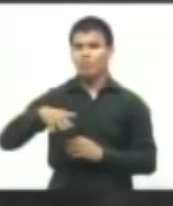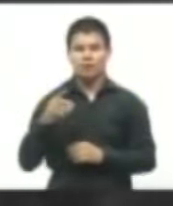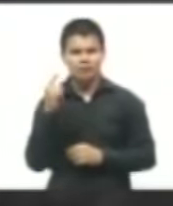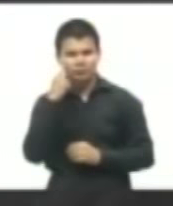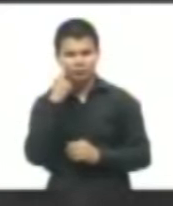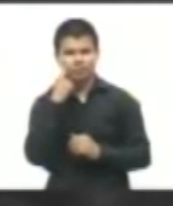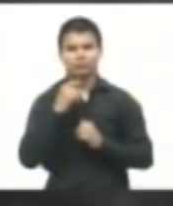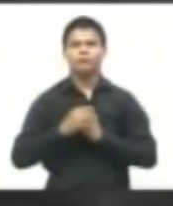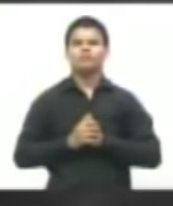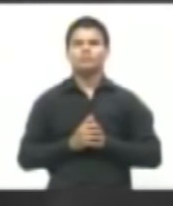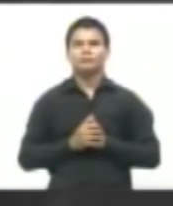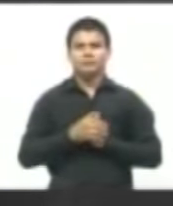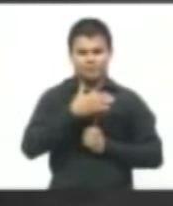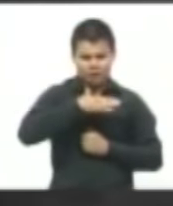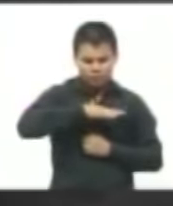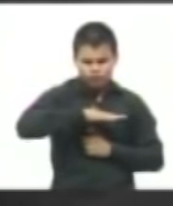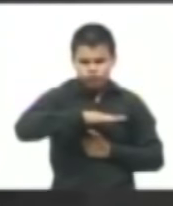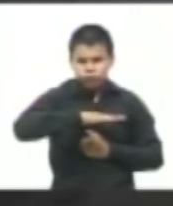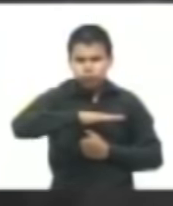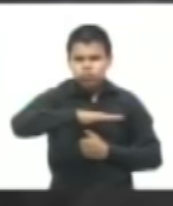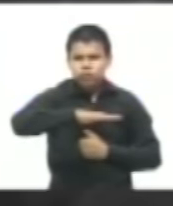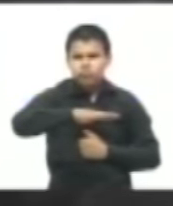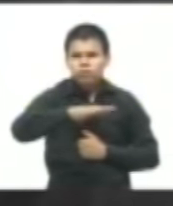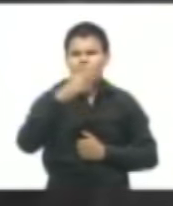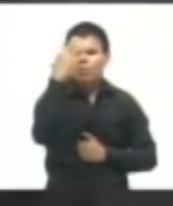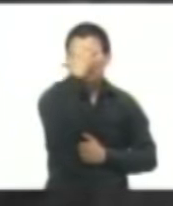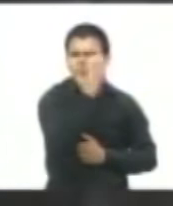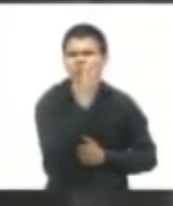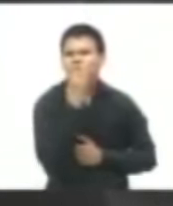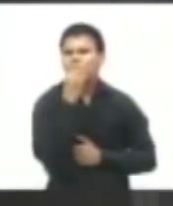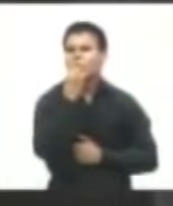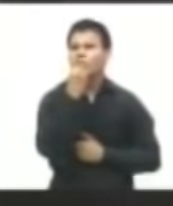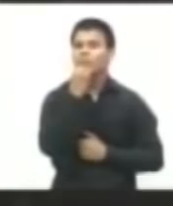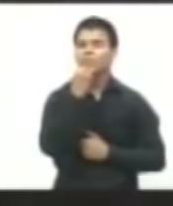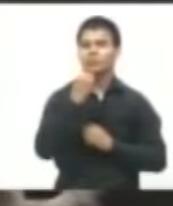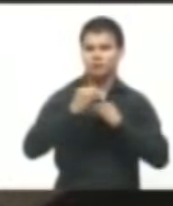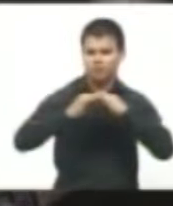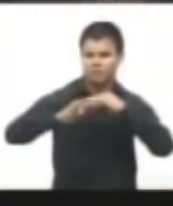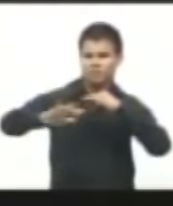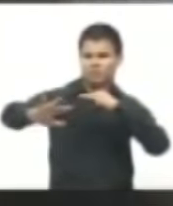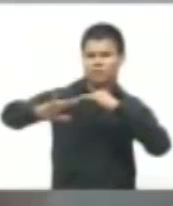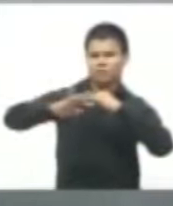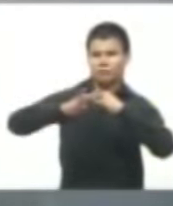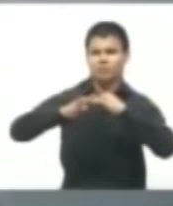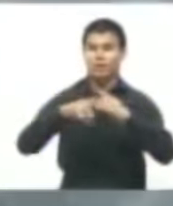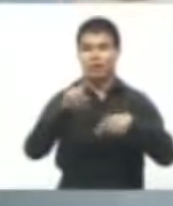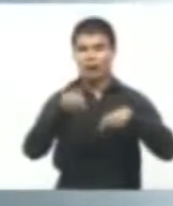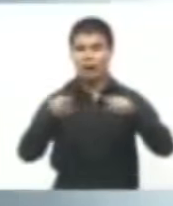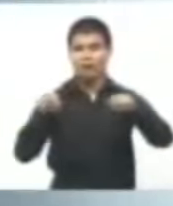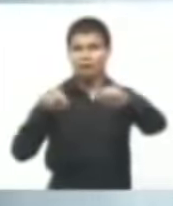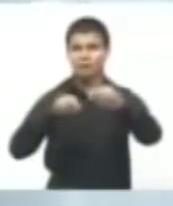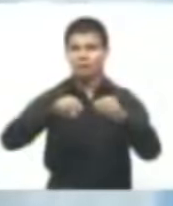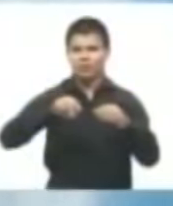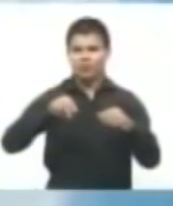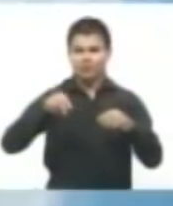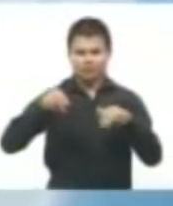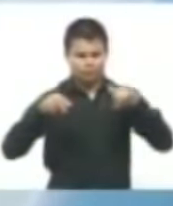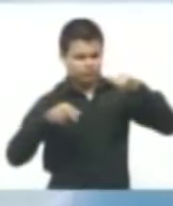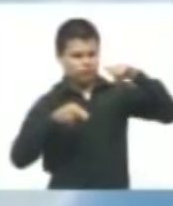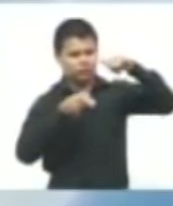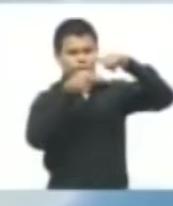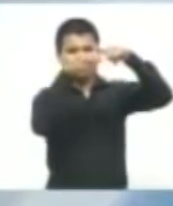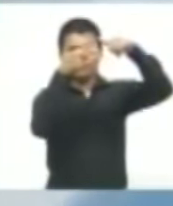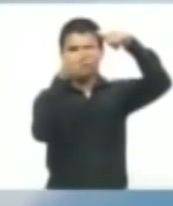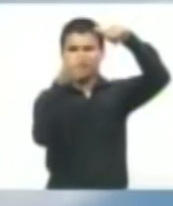La hermosa geografía de Barranquilla, donde el río se besa con el mar, son las razones por las que Cielo Skydive, una de las mejores escuelas